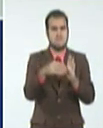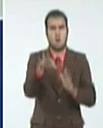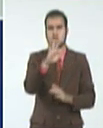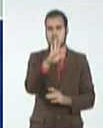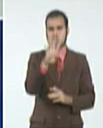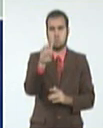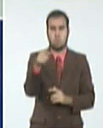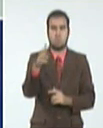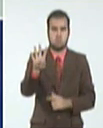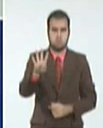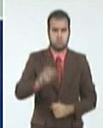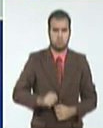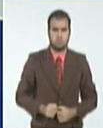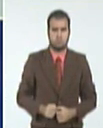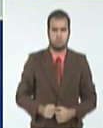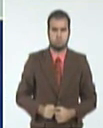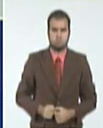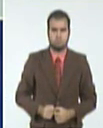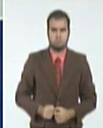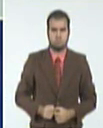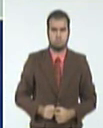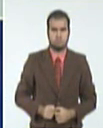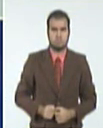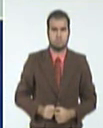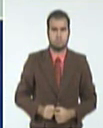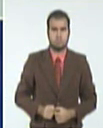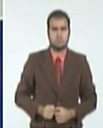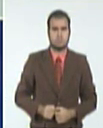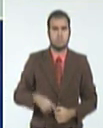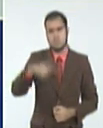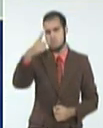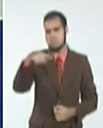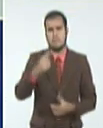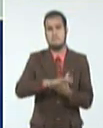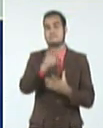1084,4 y Mayabeque